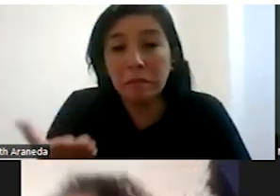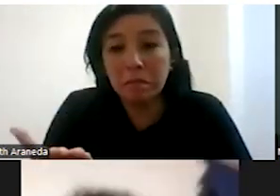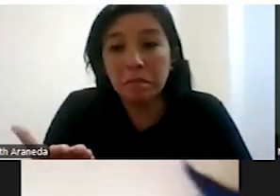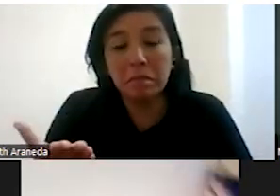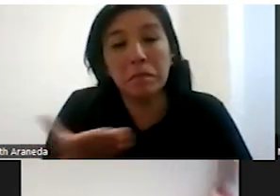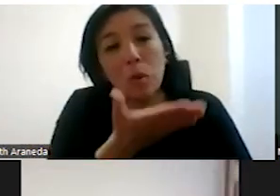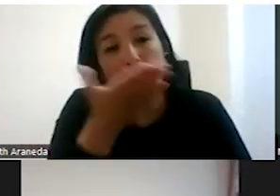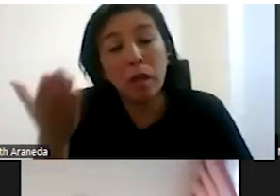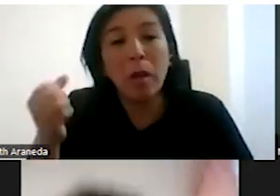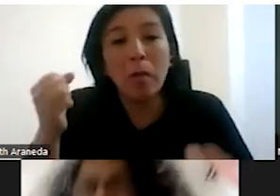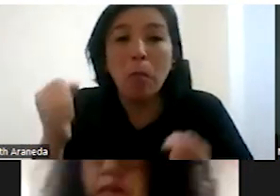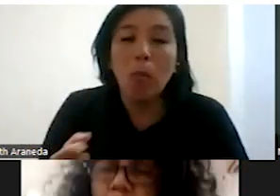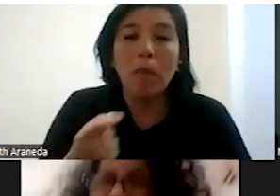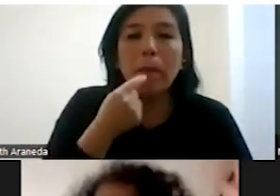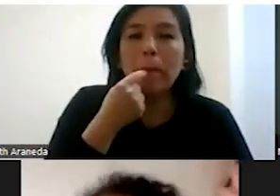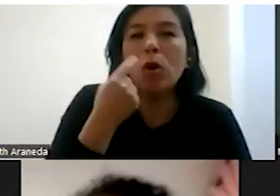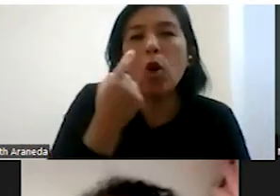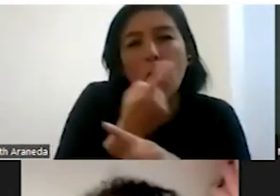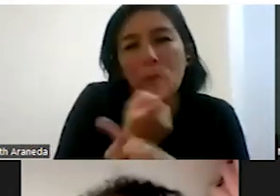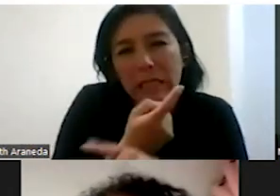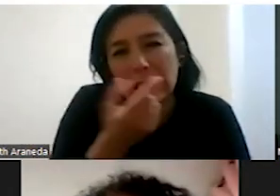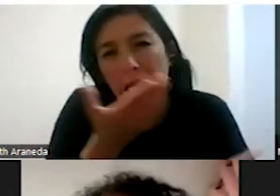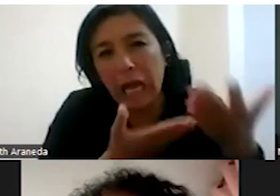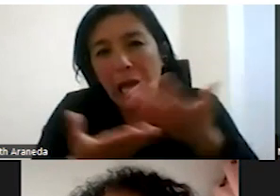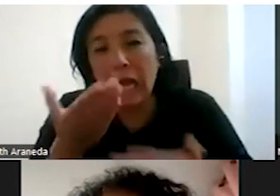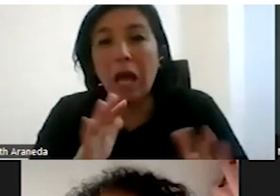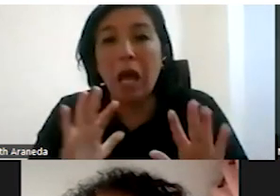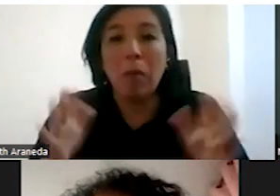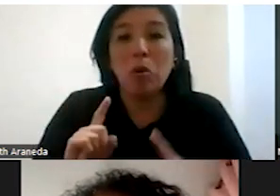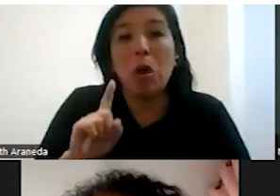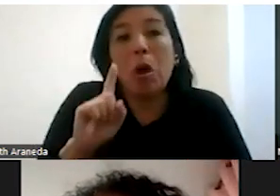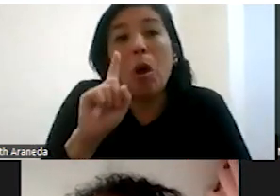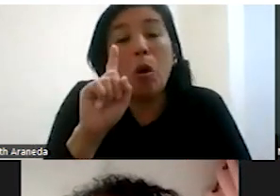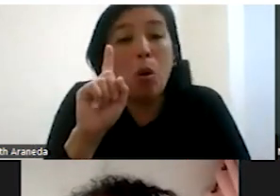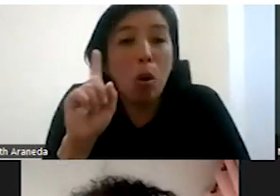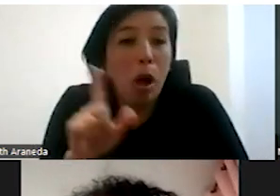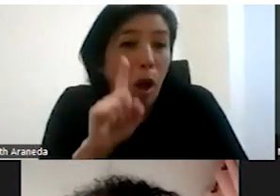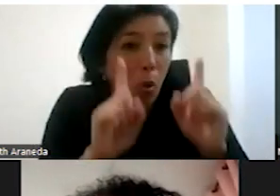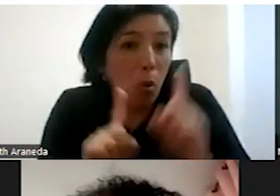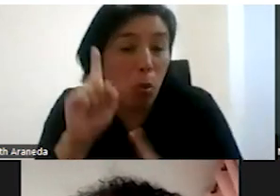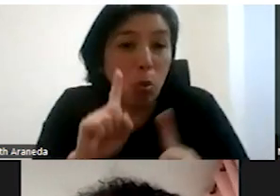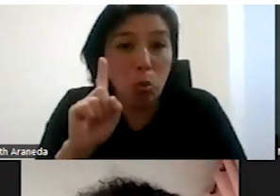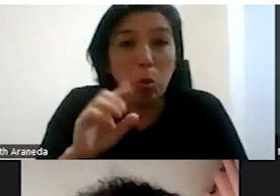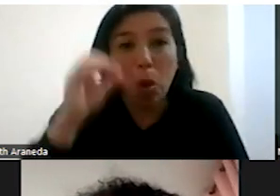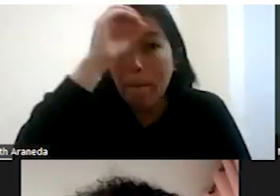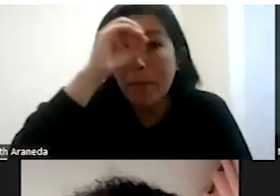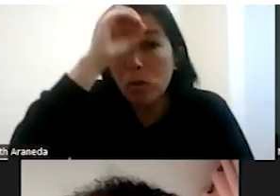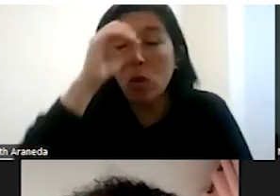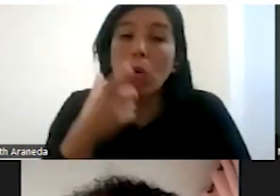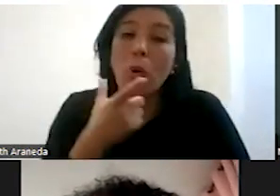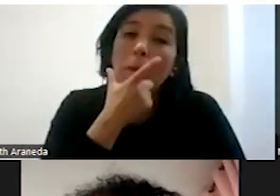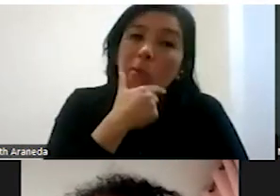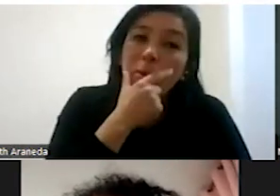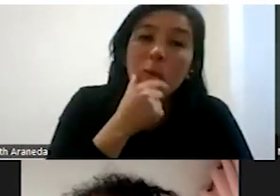ustedes, que podamos conversar, si alguien puede hacer una pregunta, opinar, dejar un comentario, y van levantando